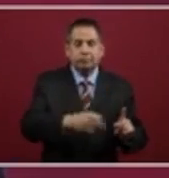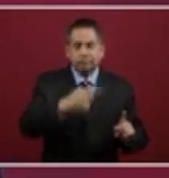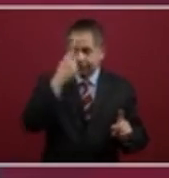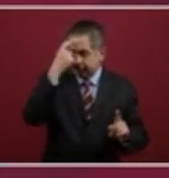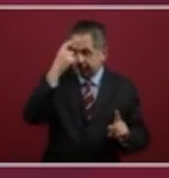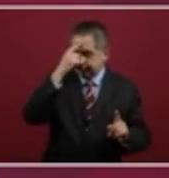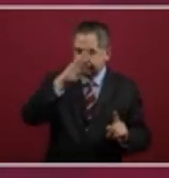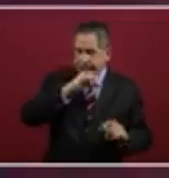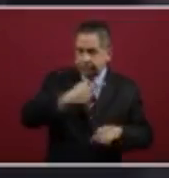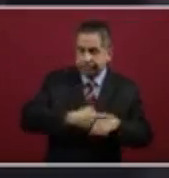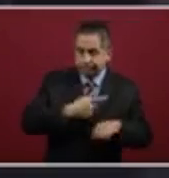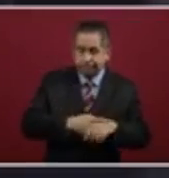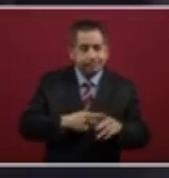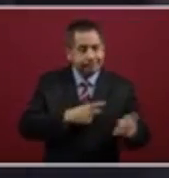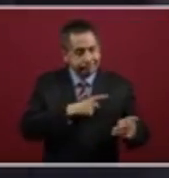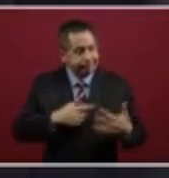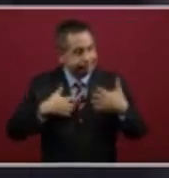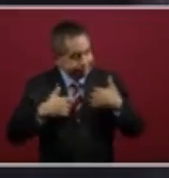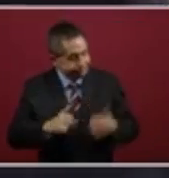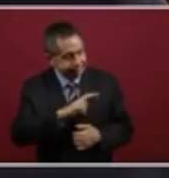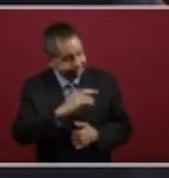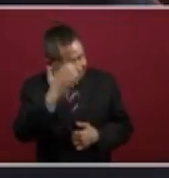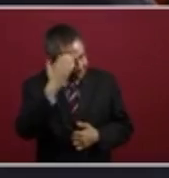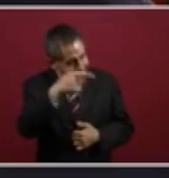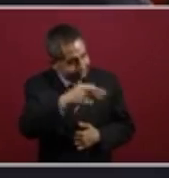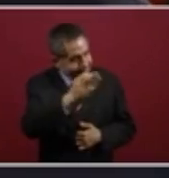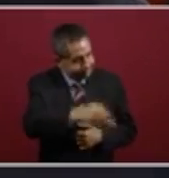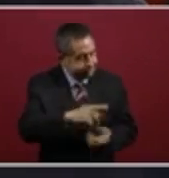Y lo primero que tienen que hacer es reconocer